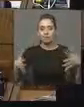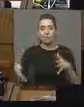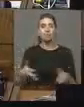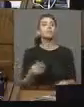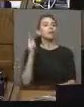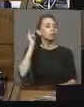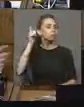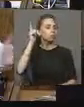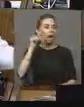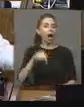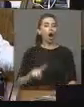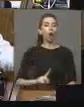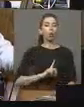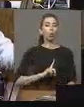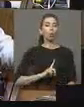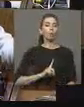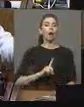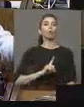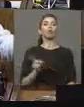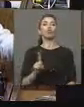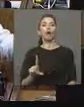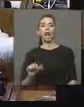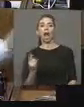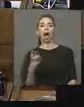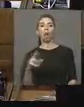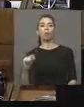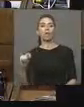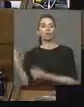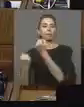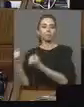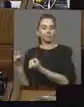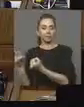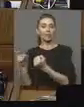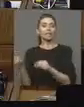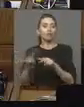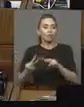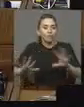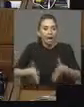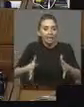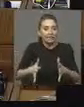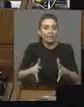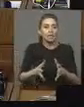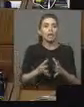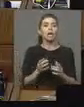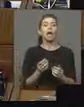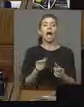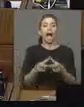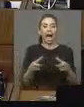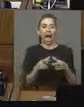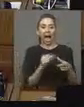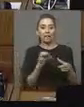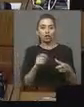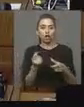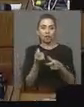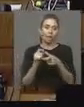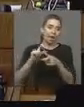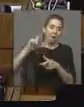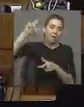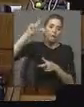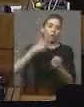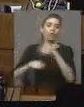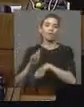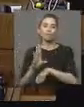Ahora, la culpa no es de la URED. Ellos harán lo que sea necesario para aumentar el valor de sus acciones. Harán lo que sea.